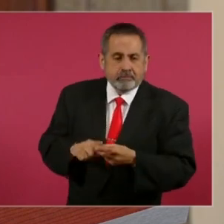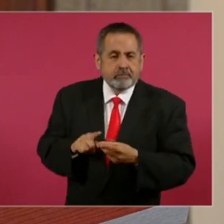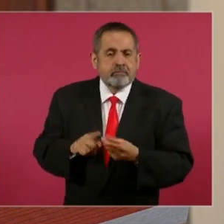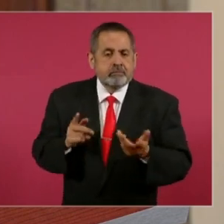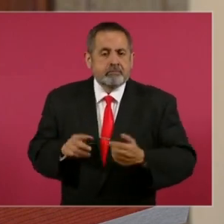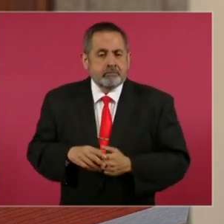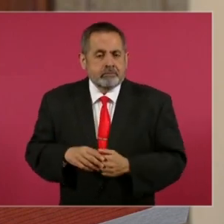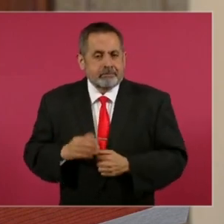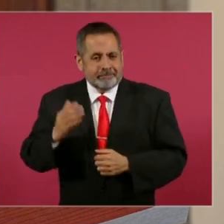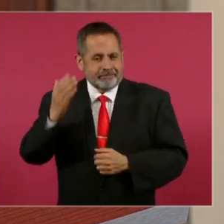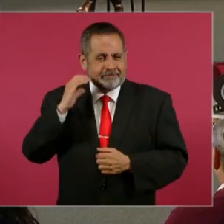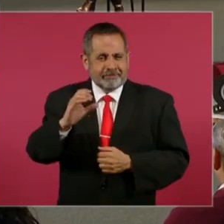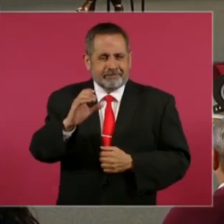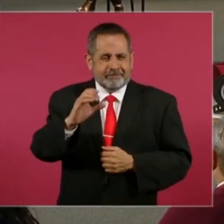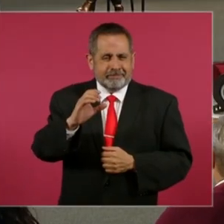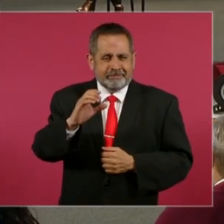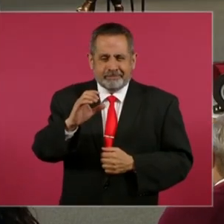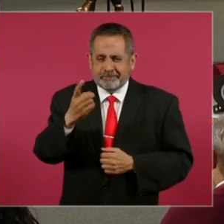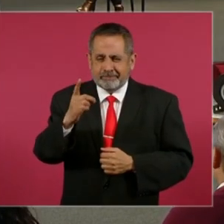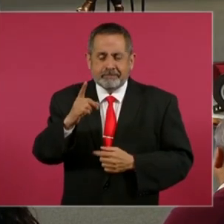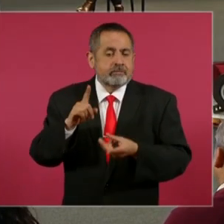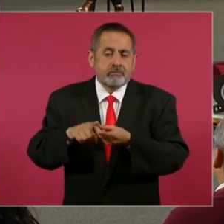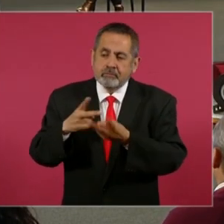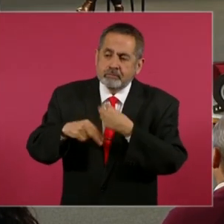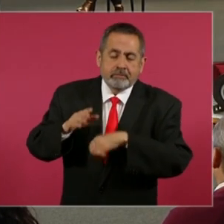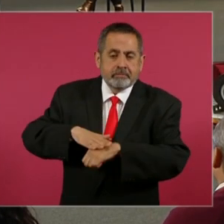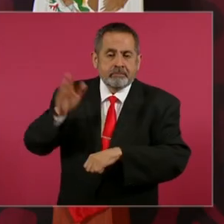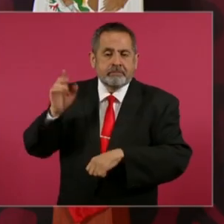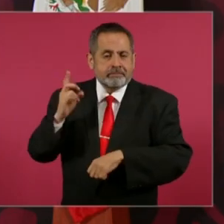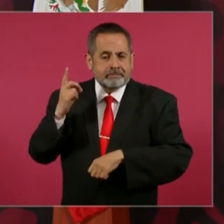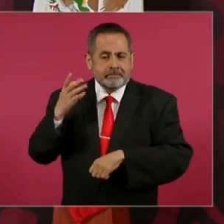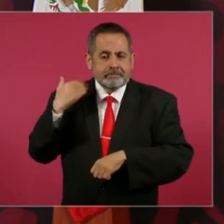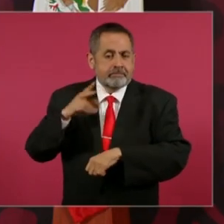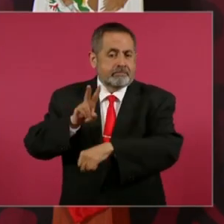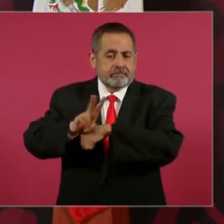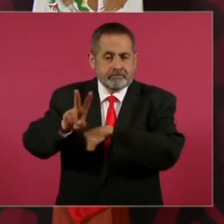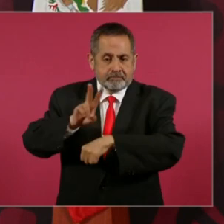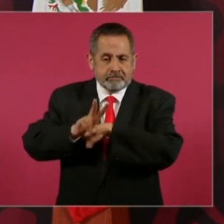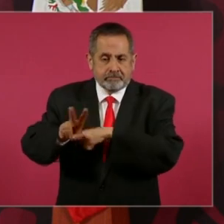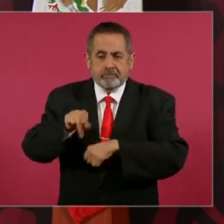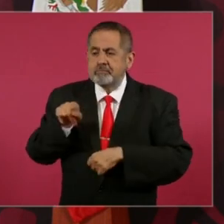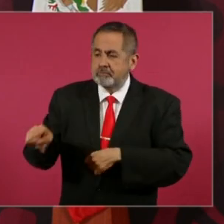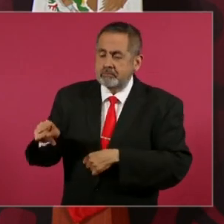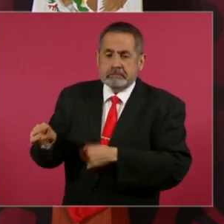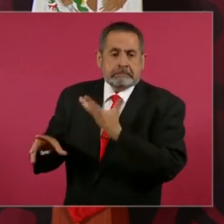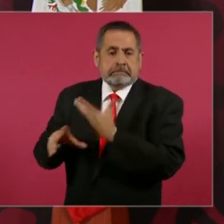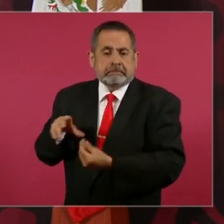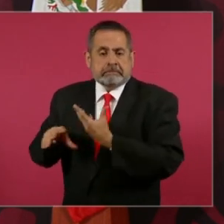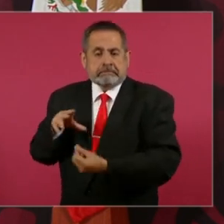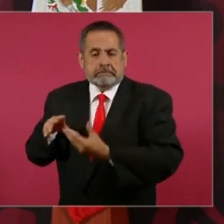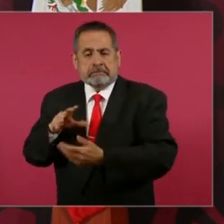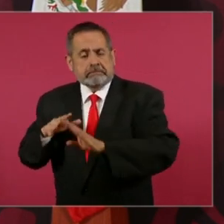Sobre todo en la crisis de diciembre, de Venezuela, o venezolanos que salieron